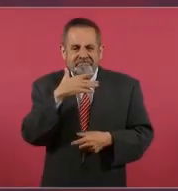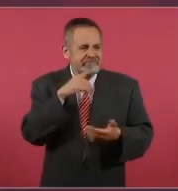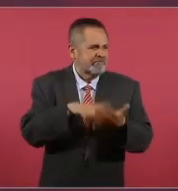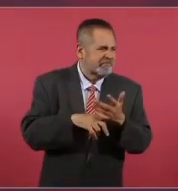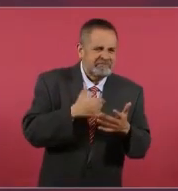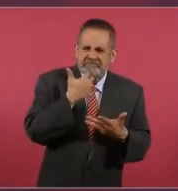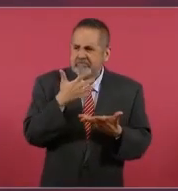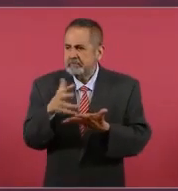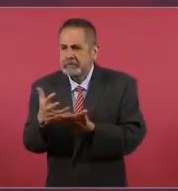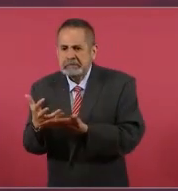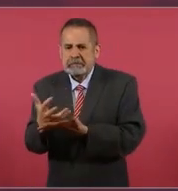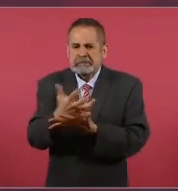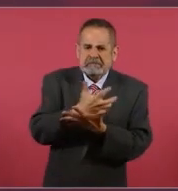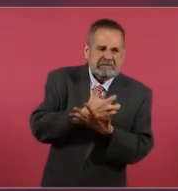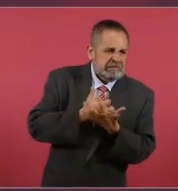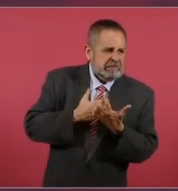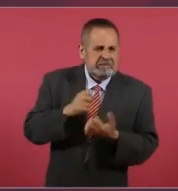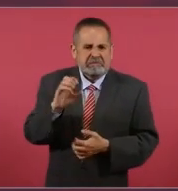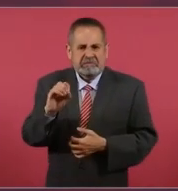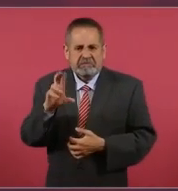la ambición por el oro?